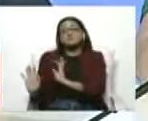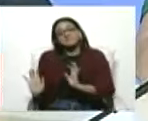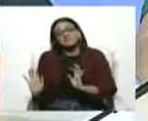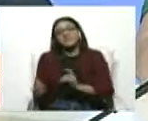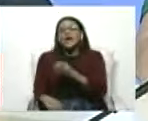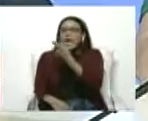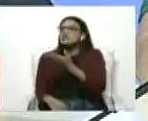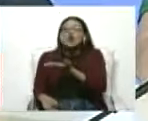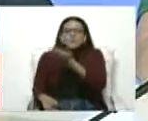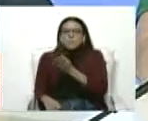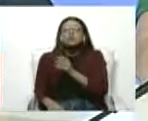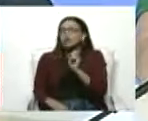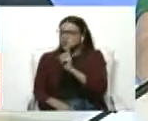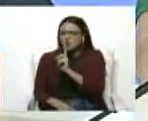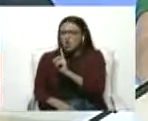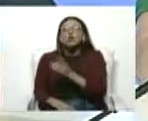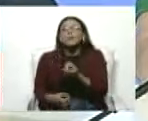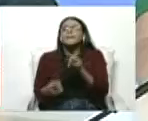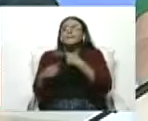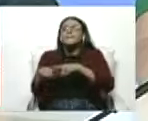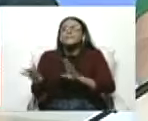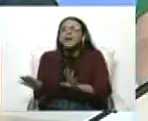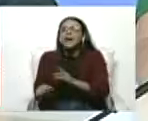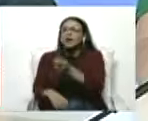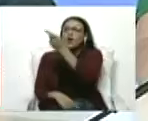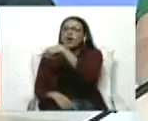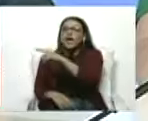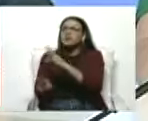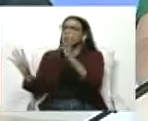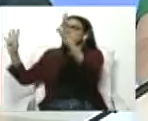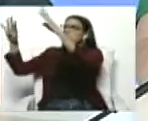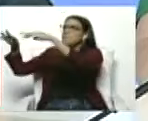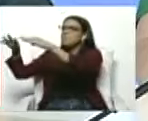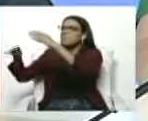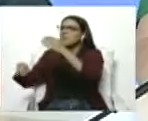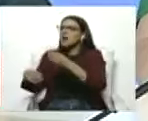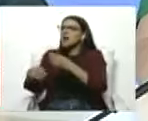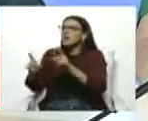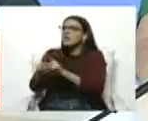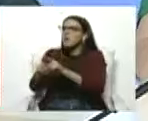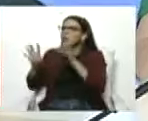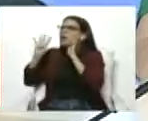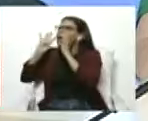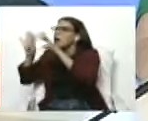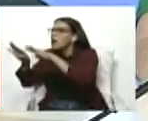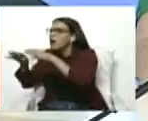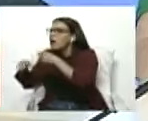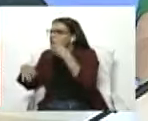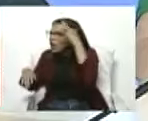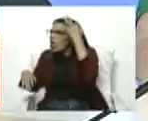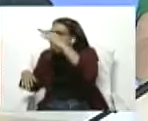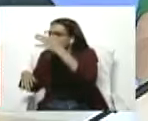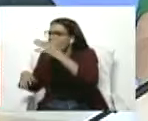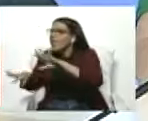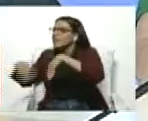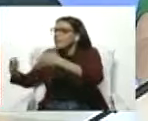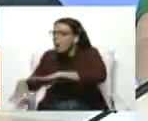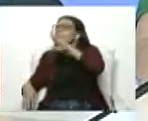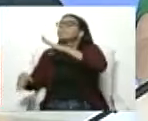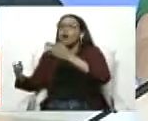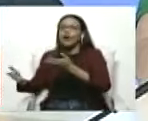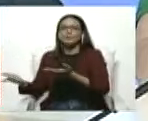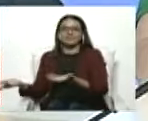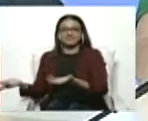importante, sino que probablemente la va a captar una o dos personas. Y se van a estrellar con la realidad, siempre se van a estrellar. Los ninis ya lo